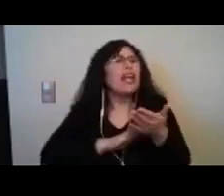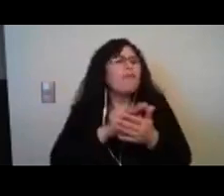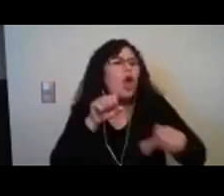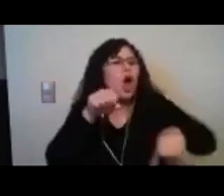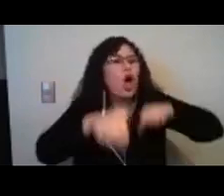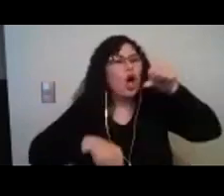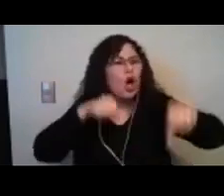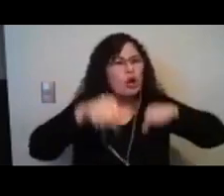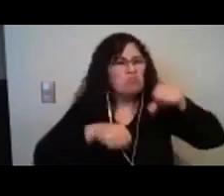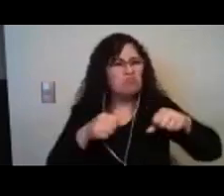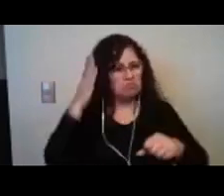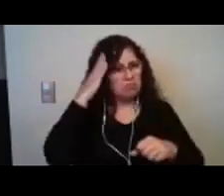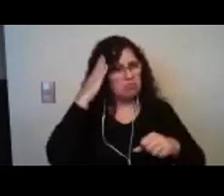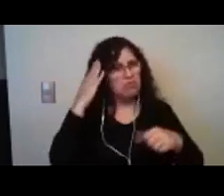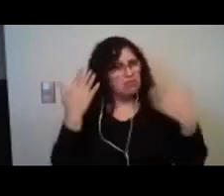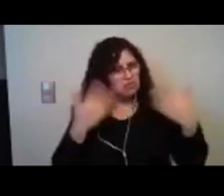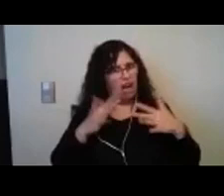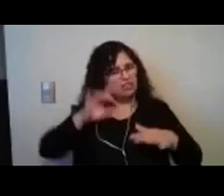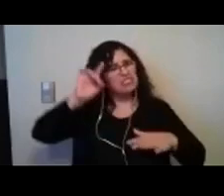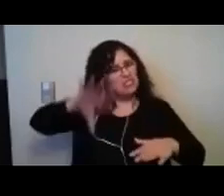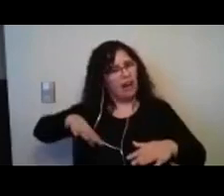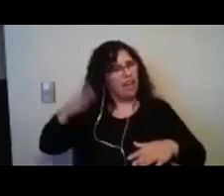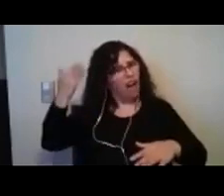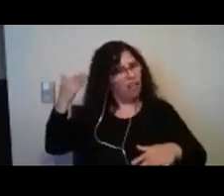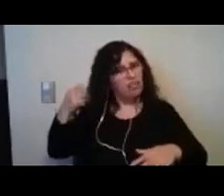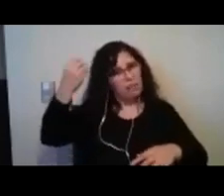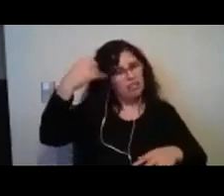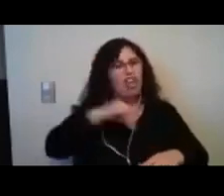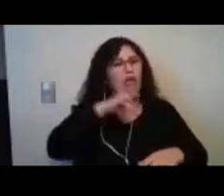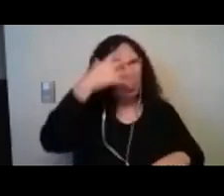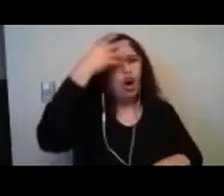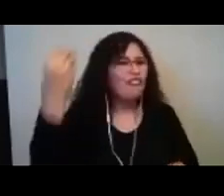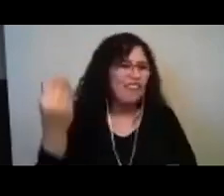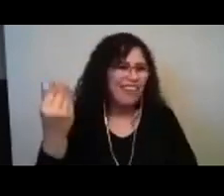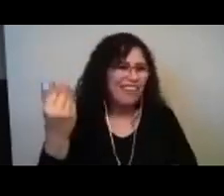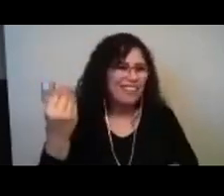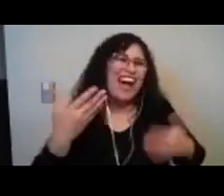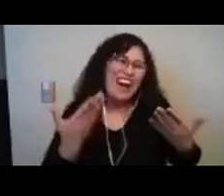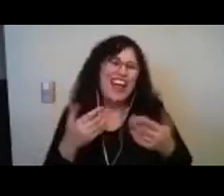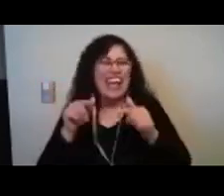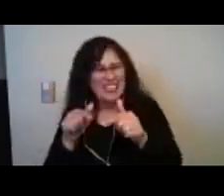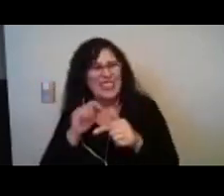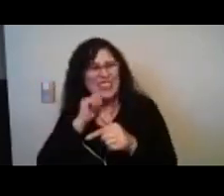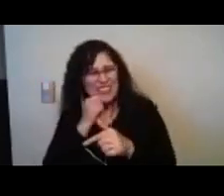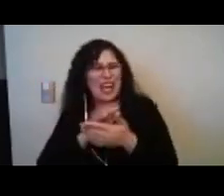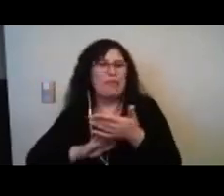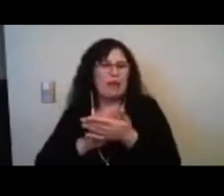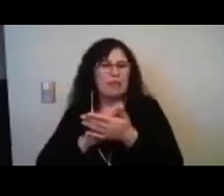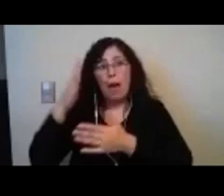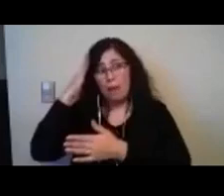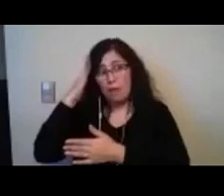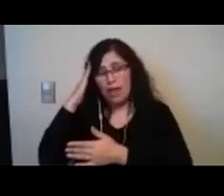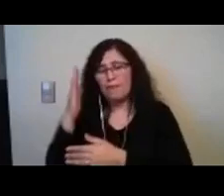cosas así, ¿o no? Sí, correcto, sí. La memoria procedimental es la memoria que está implicada